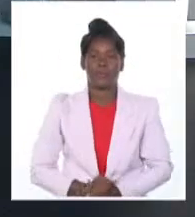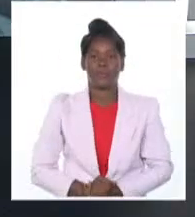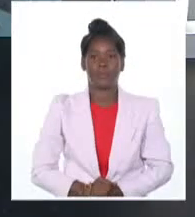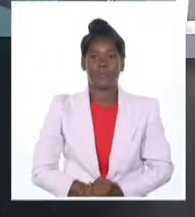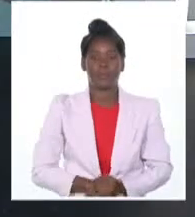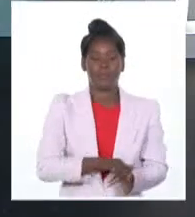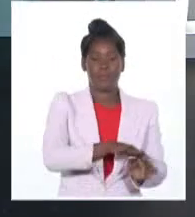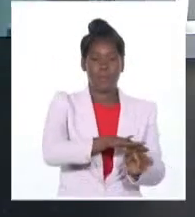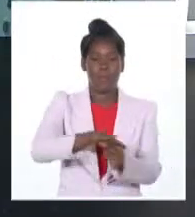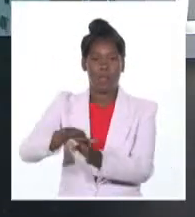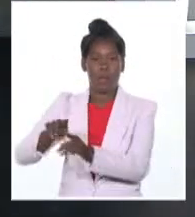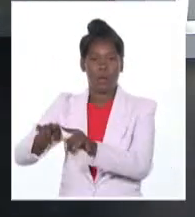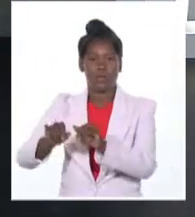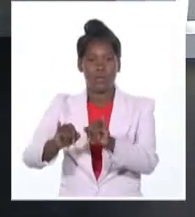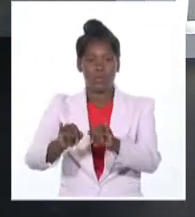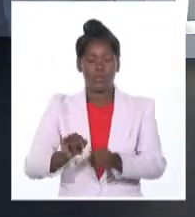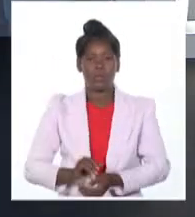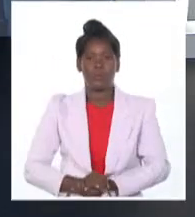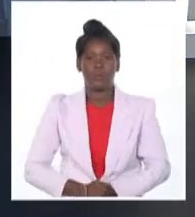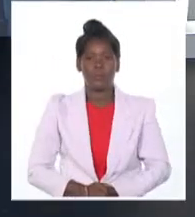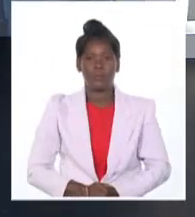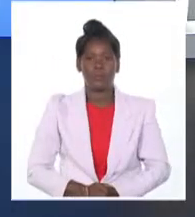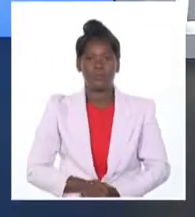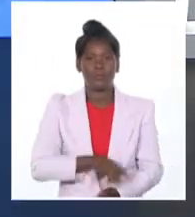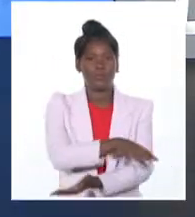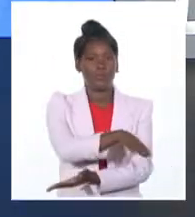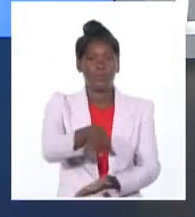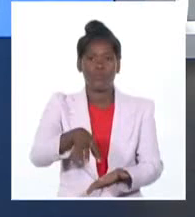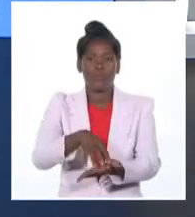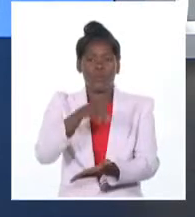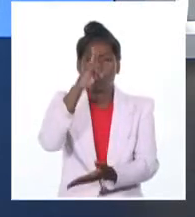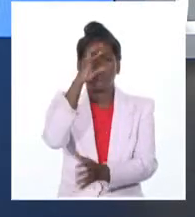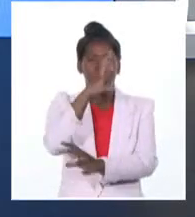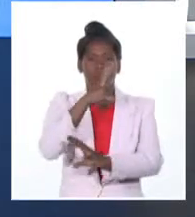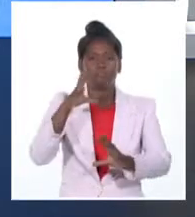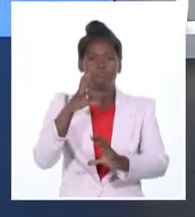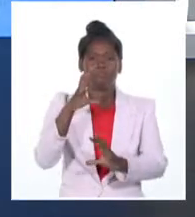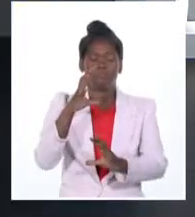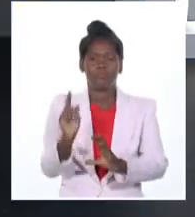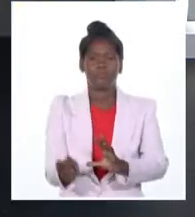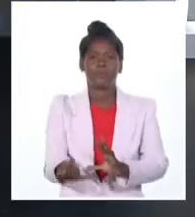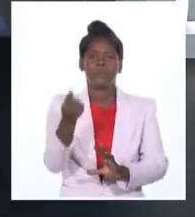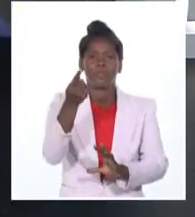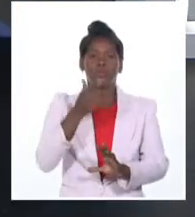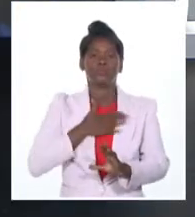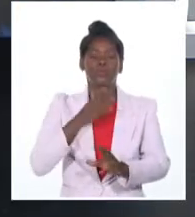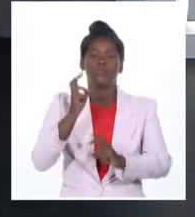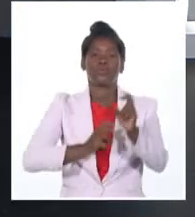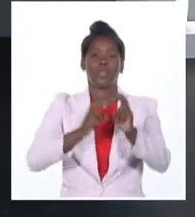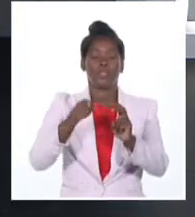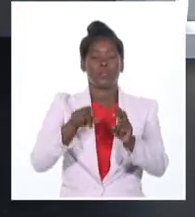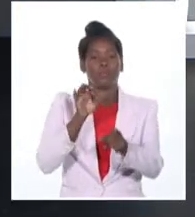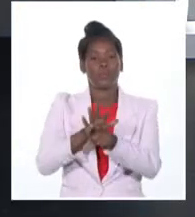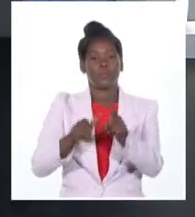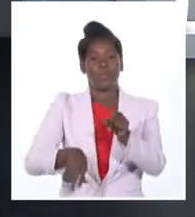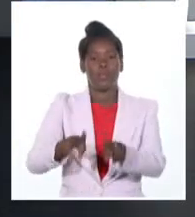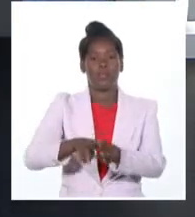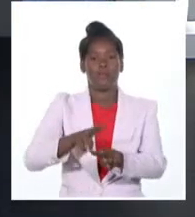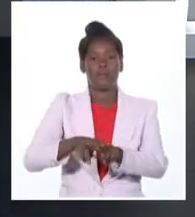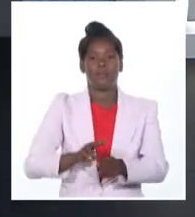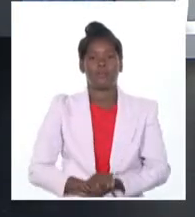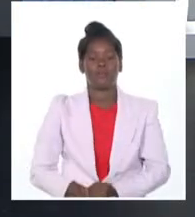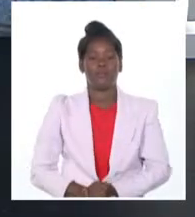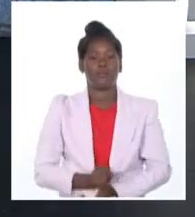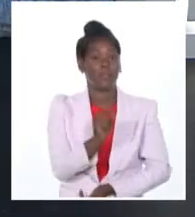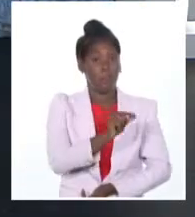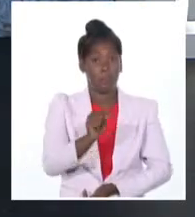Continuamos. El primer taller sobre ciudades inteligentes y sostenibles comenzó hoy en La Habana. Expertos de diferentes campos